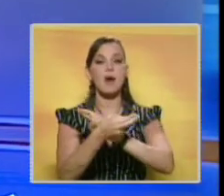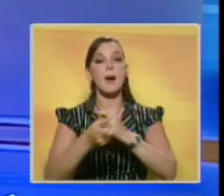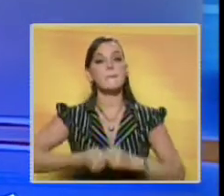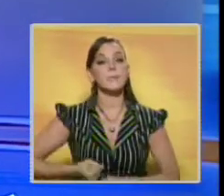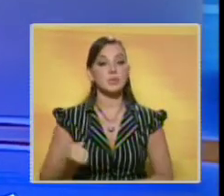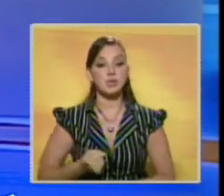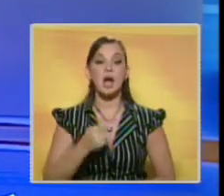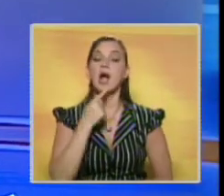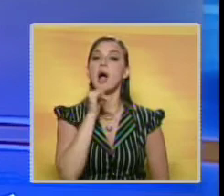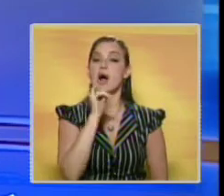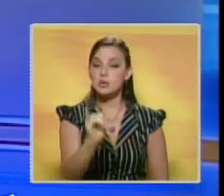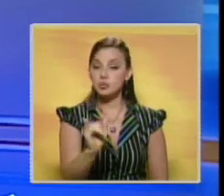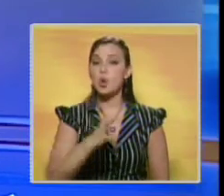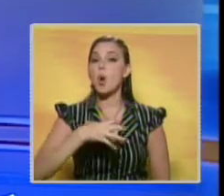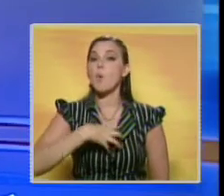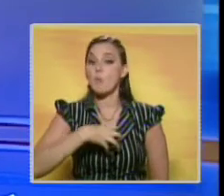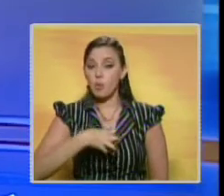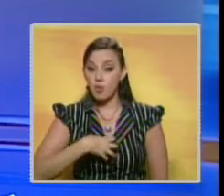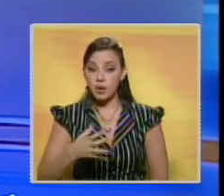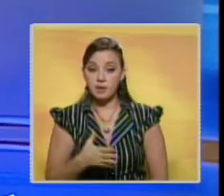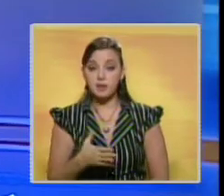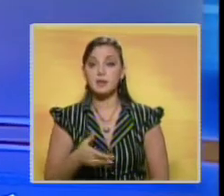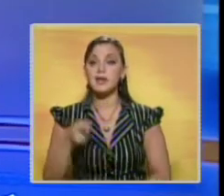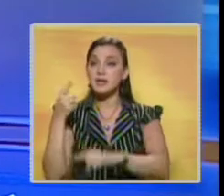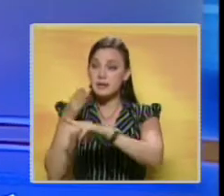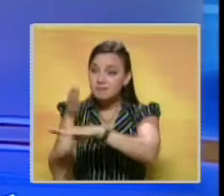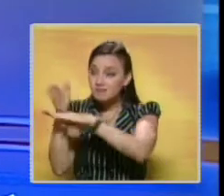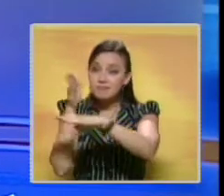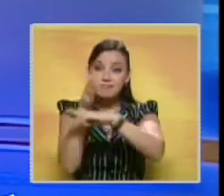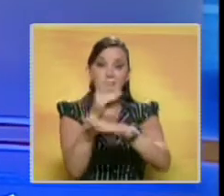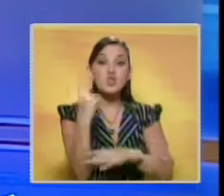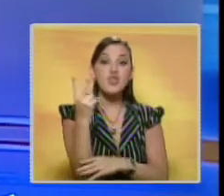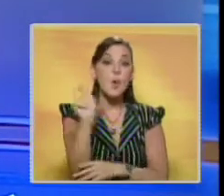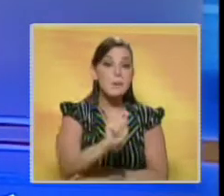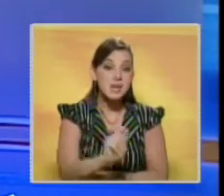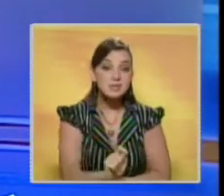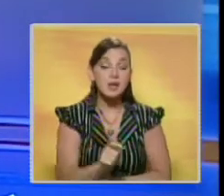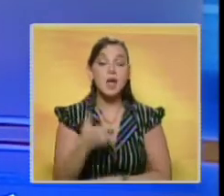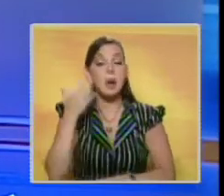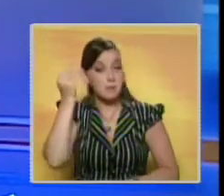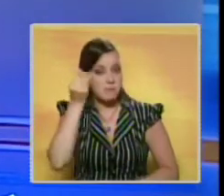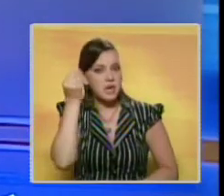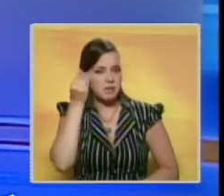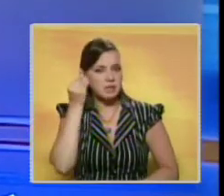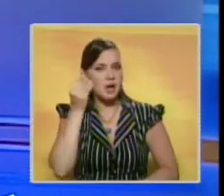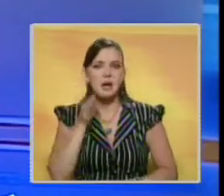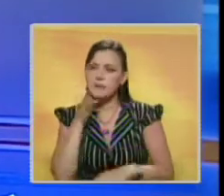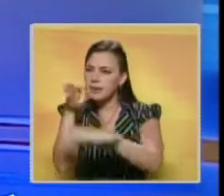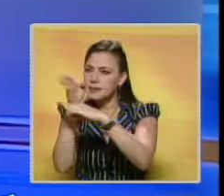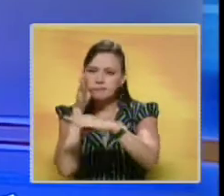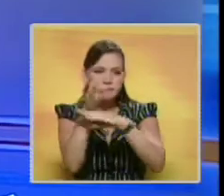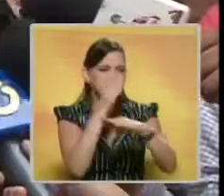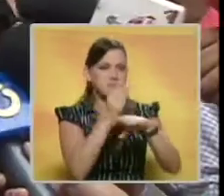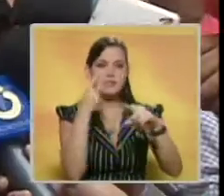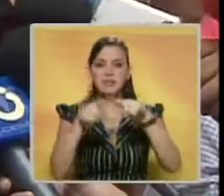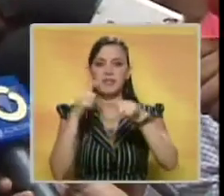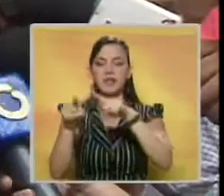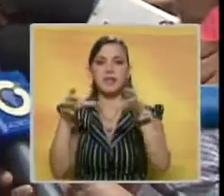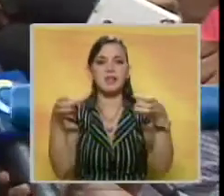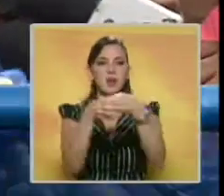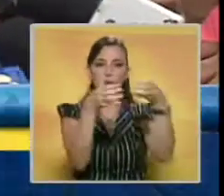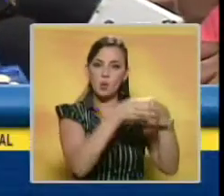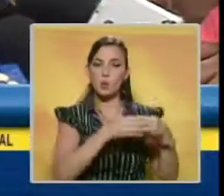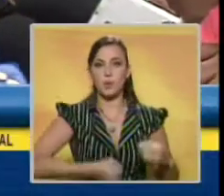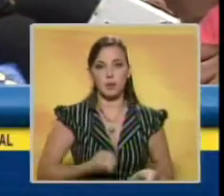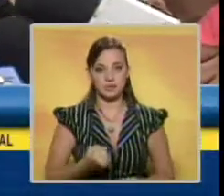anunció que podrían extender la intervención de organismos policiales por 2 meses para continuar el proceso de depuración y reforma. El